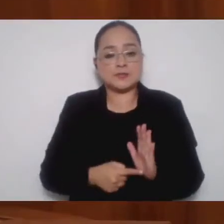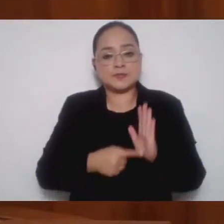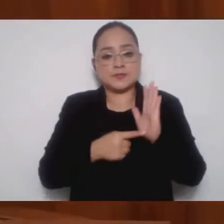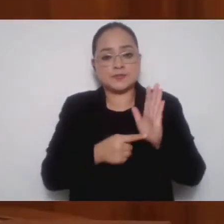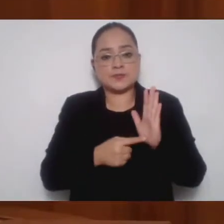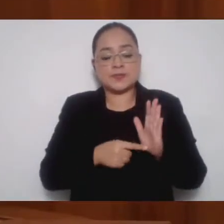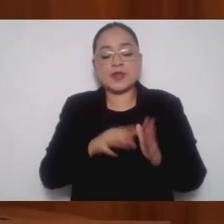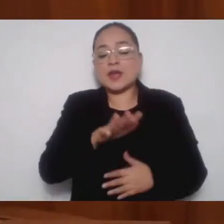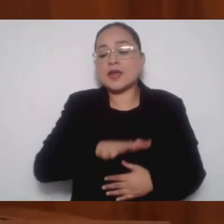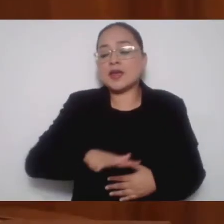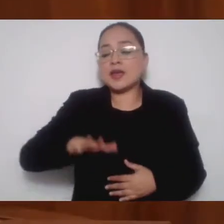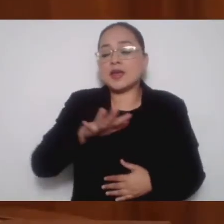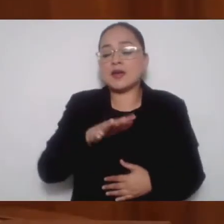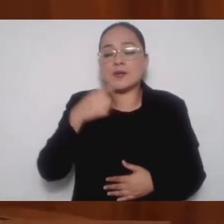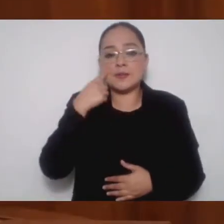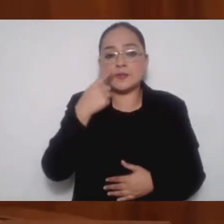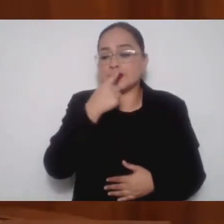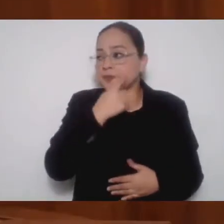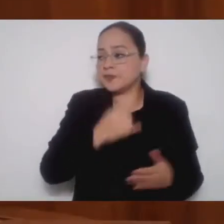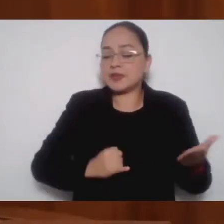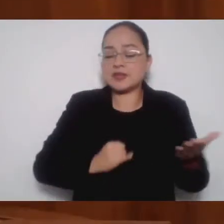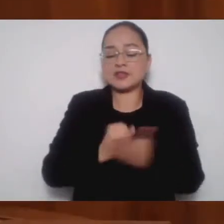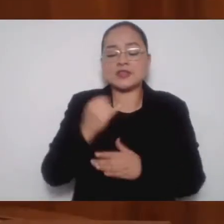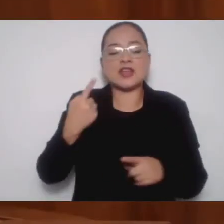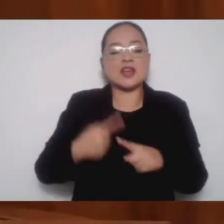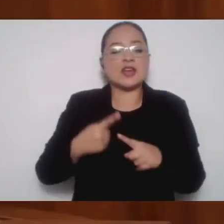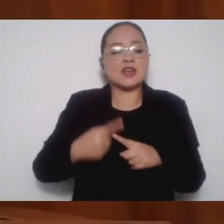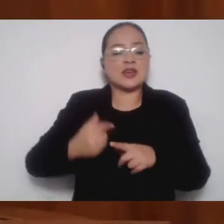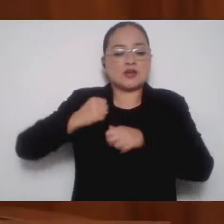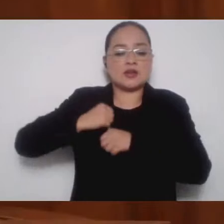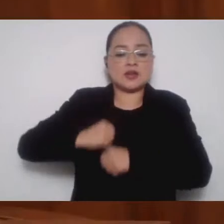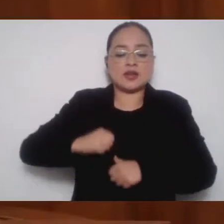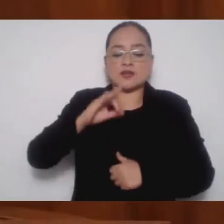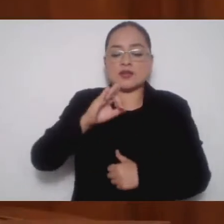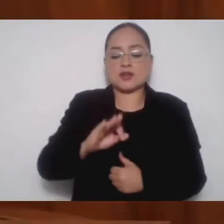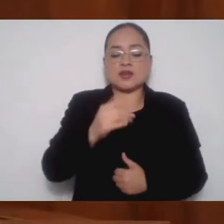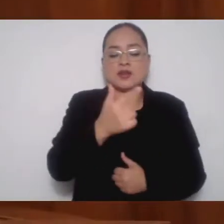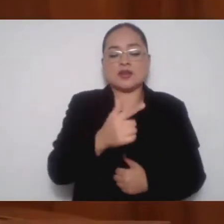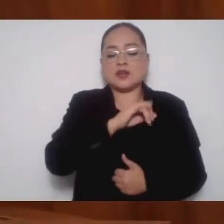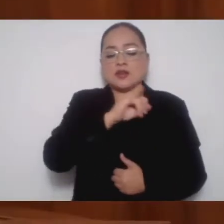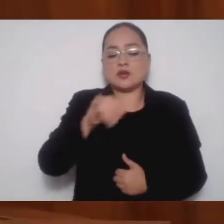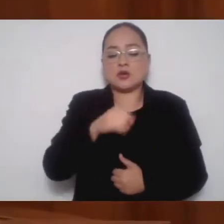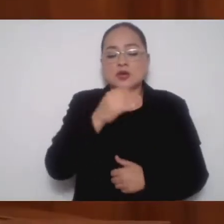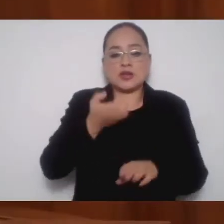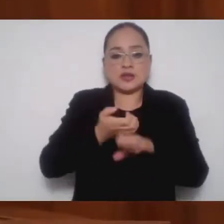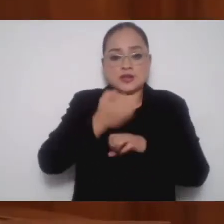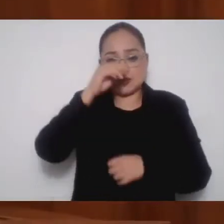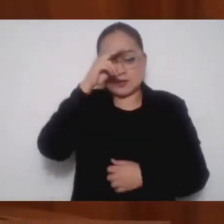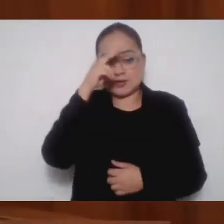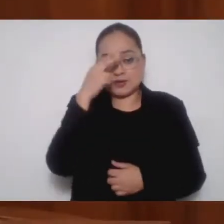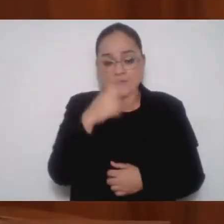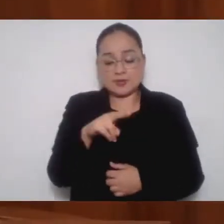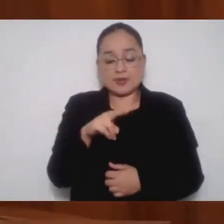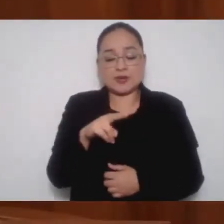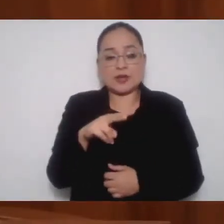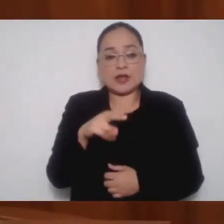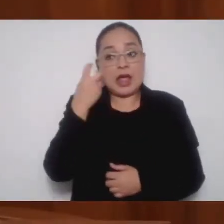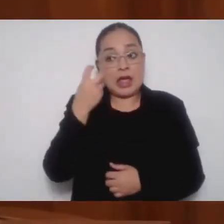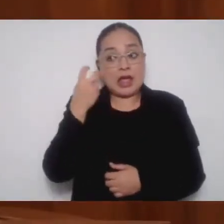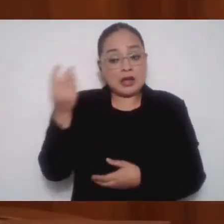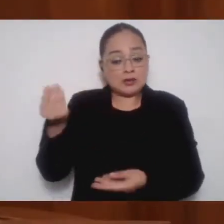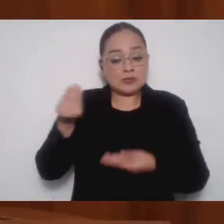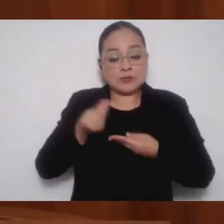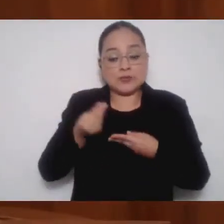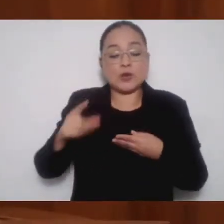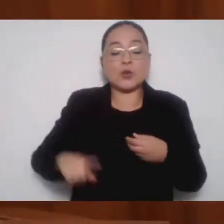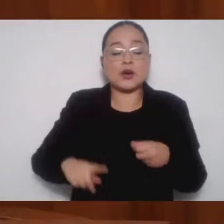que la soberanía popular designe al Fiscal General de Justicia del Estado de México, enviada por